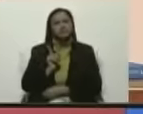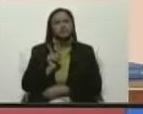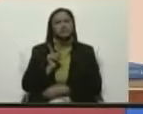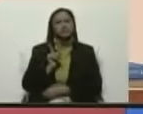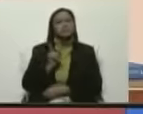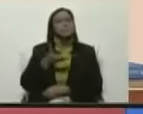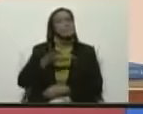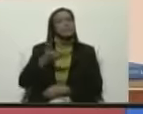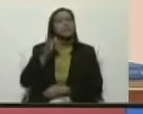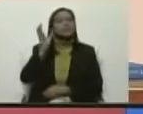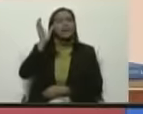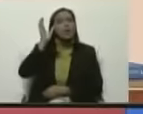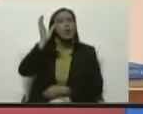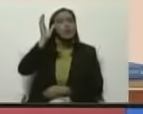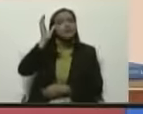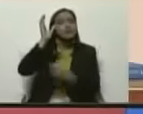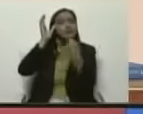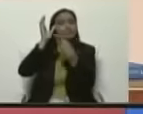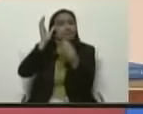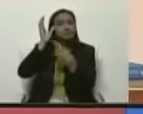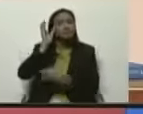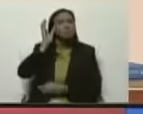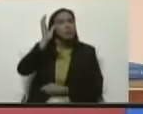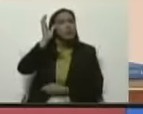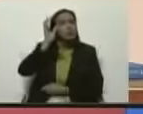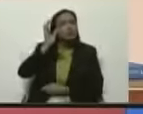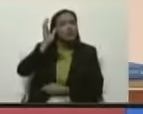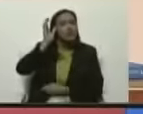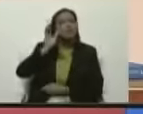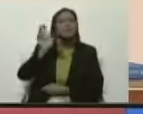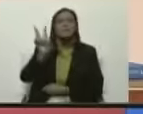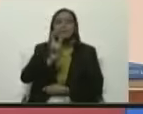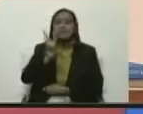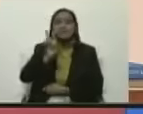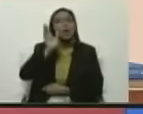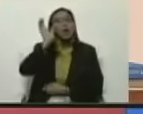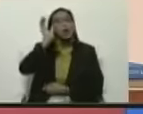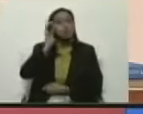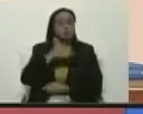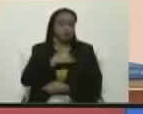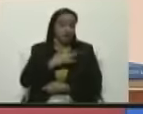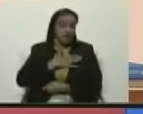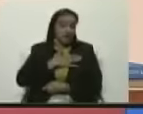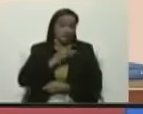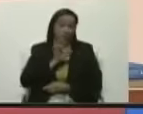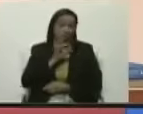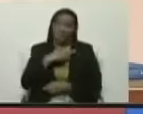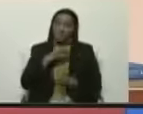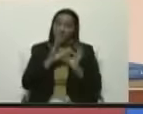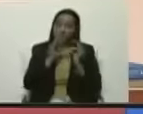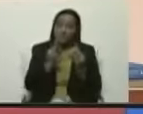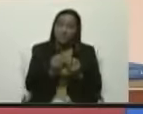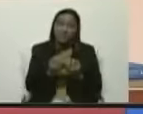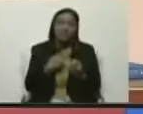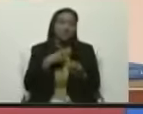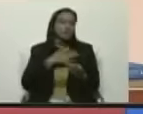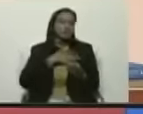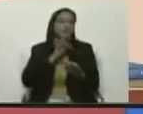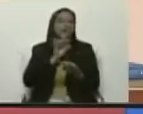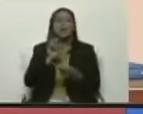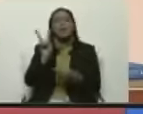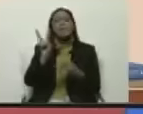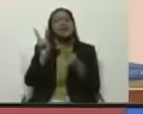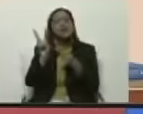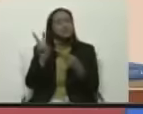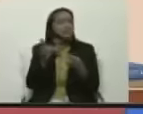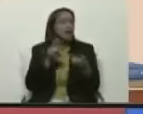conscientes, de la Venezuela consciente, del que le duele a su familia, del que le duele la estabilidad del país, del que está preocupado